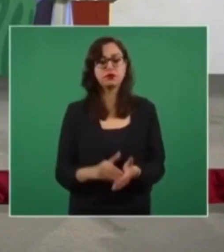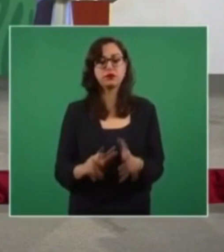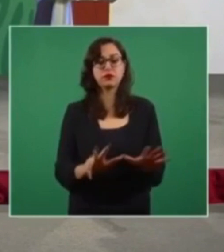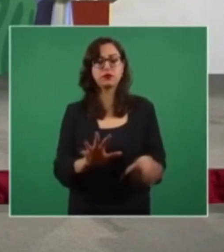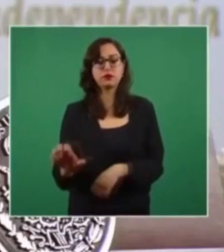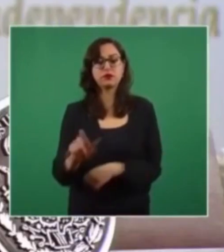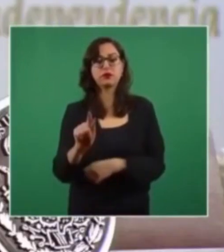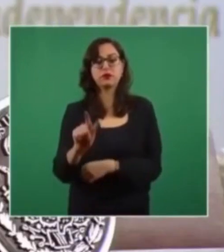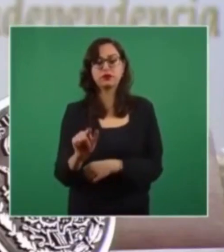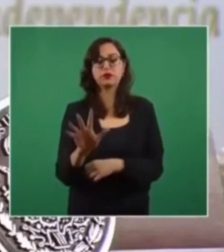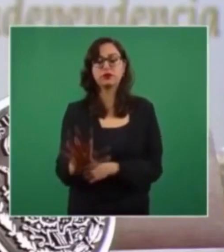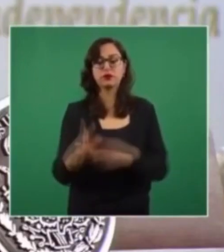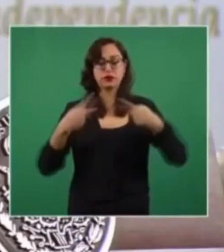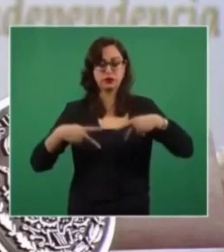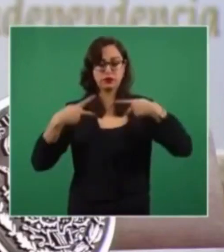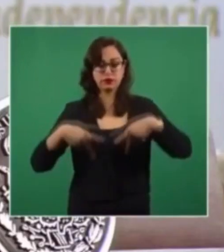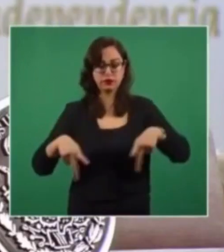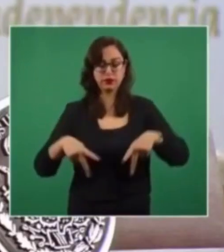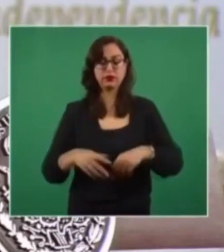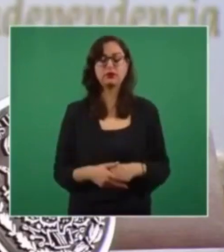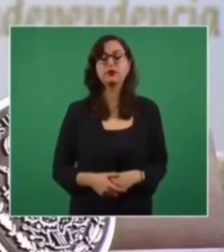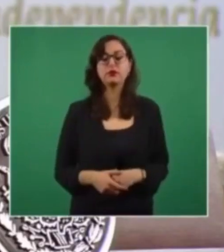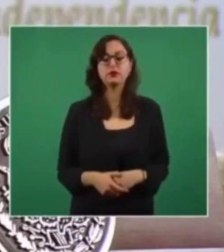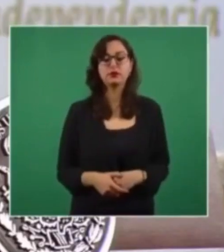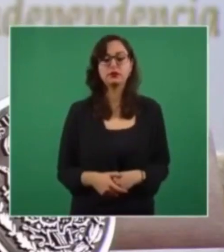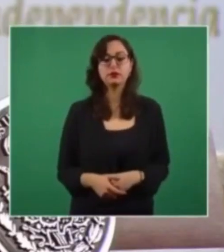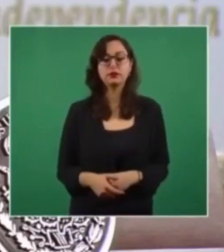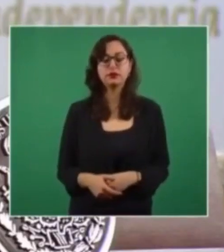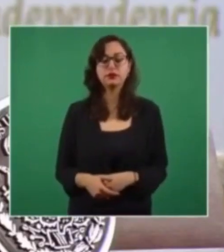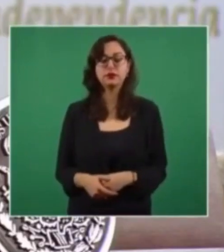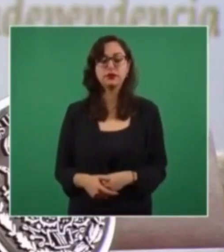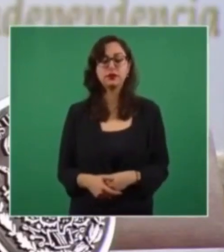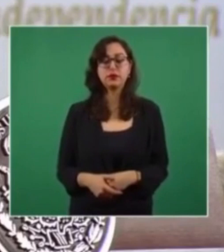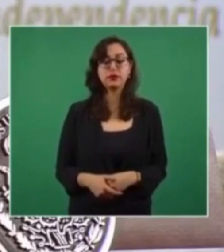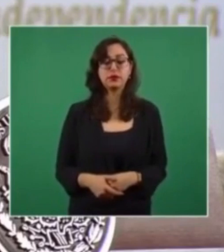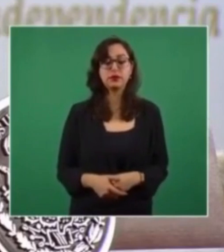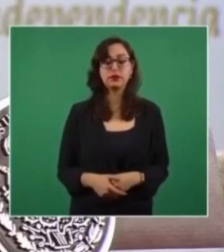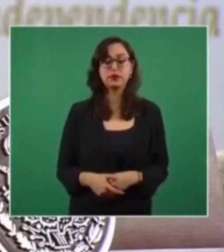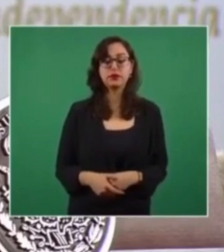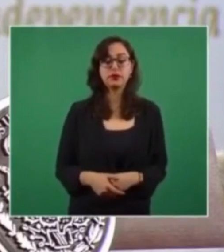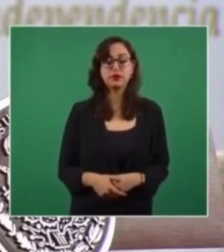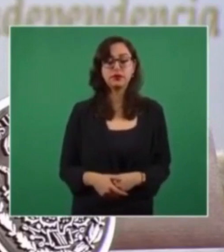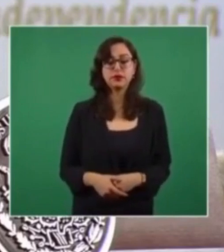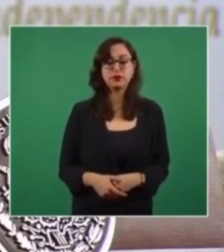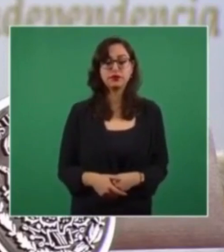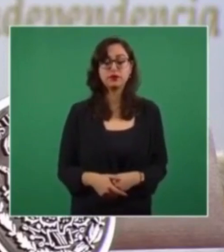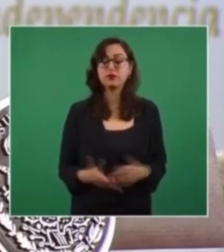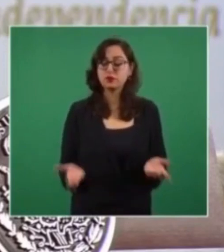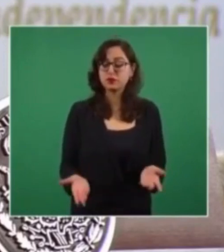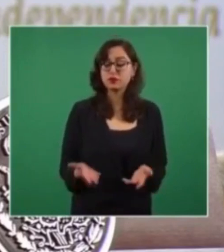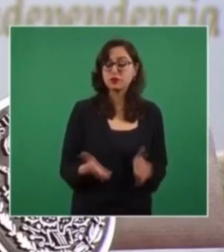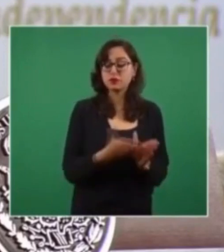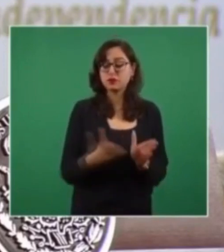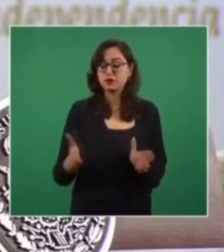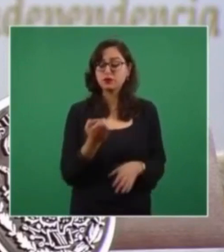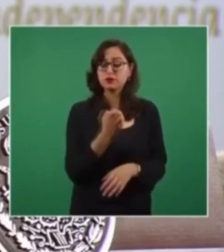mayores y con discapacidad permanente. La entrega de las pensiones para el bienestar en este primer bimestre del